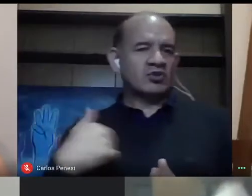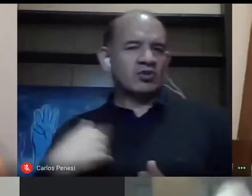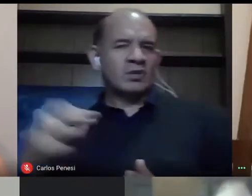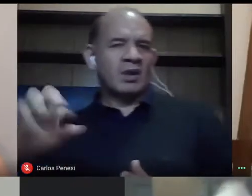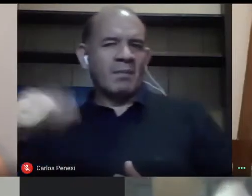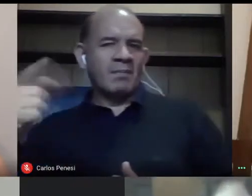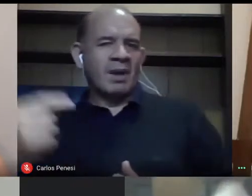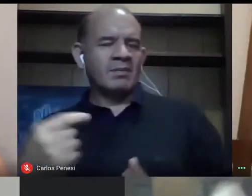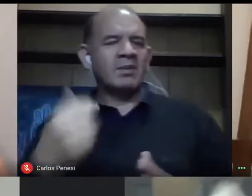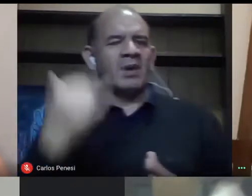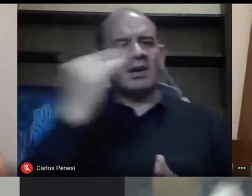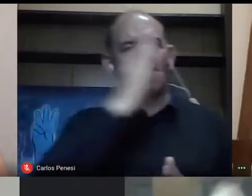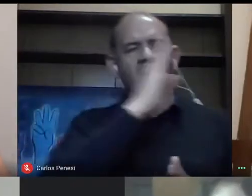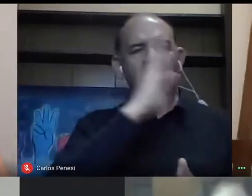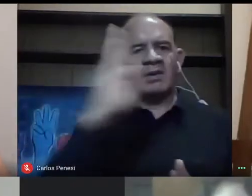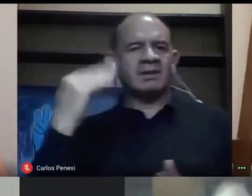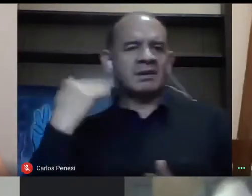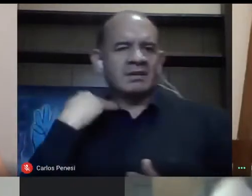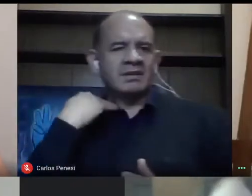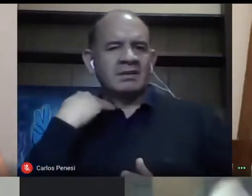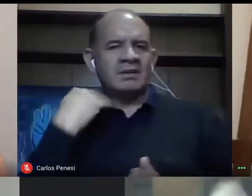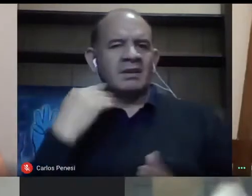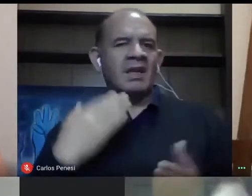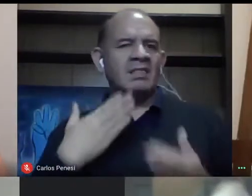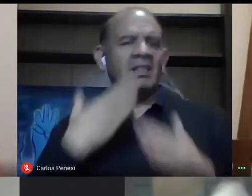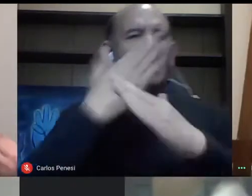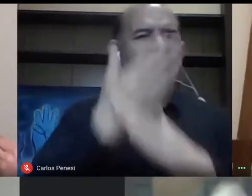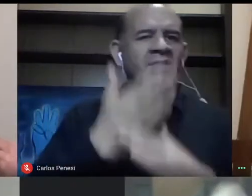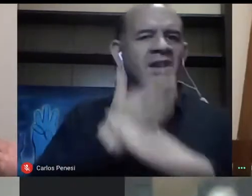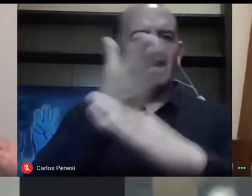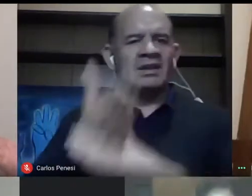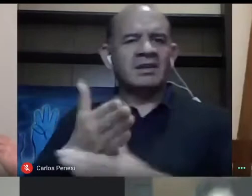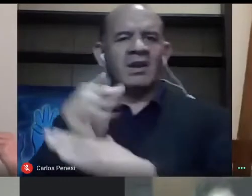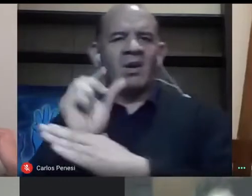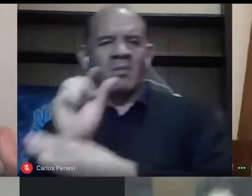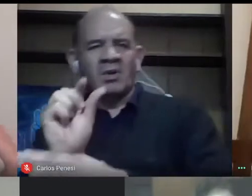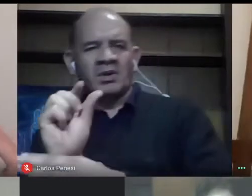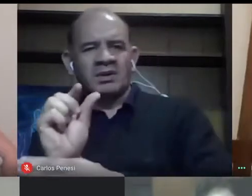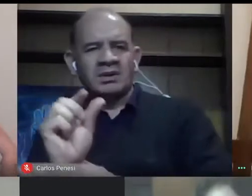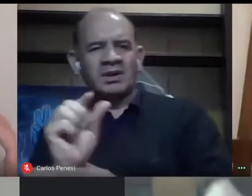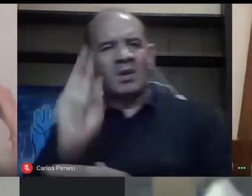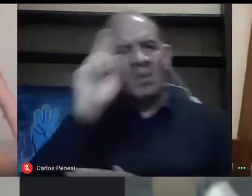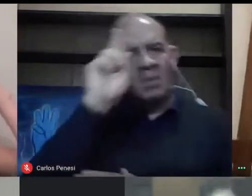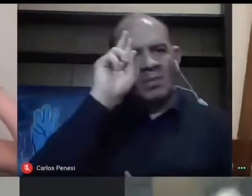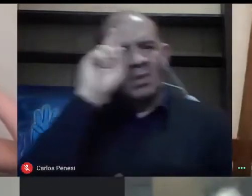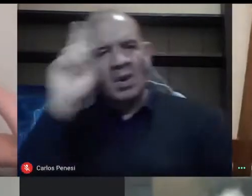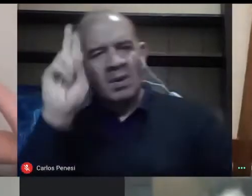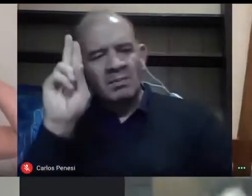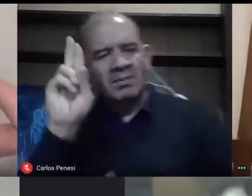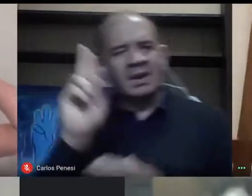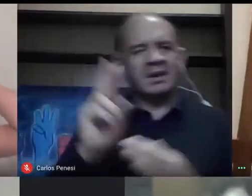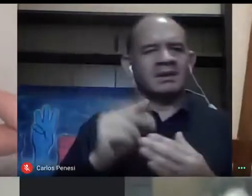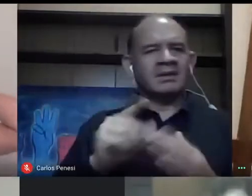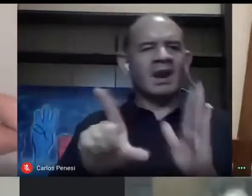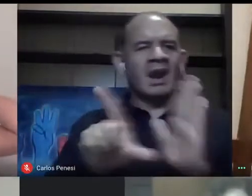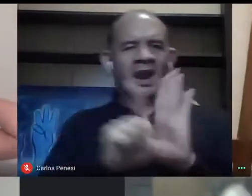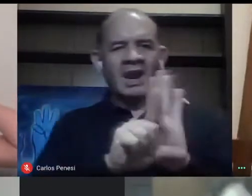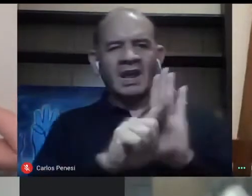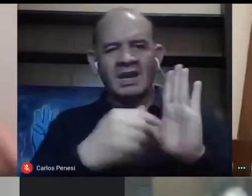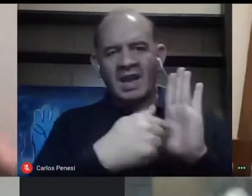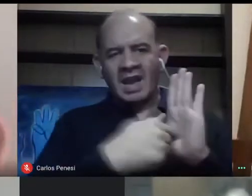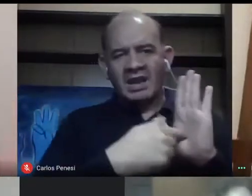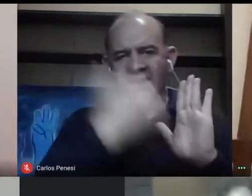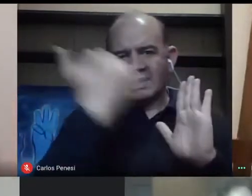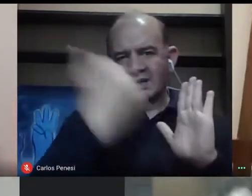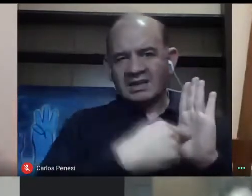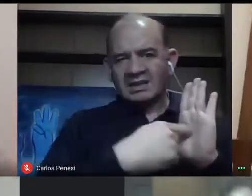visual, tenemos un acceso restringido a usuarios registrados por una cuestión justamente de cumplir con la legislación, que es que, bueno, quien tiene una